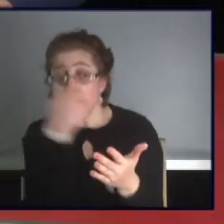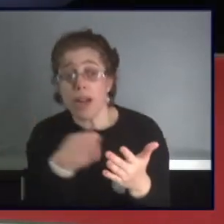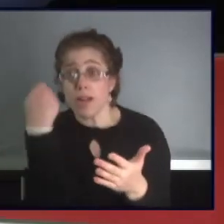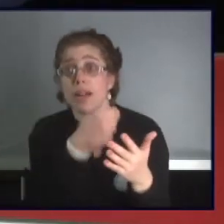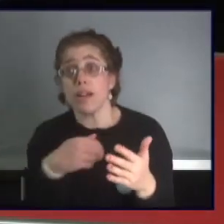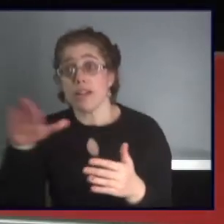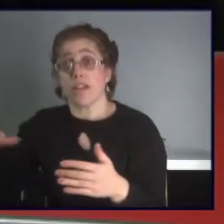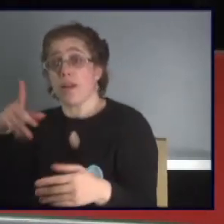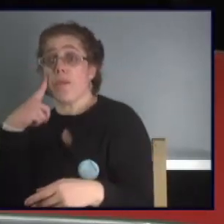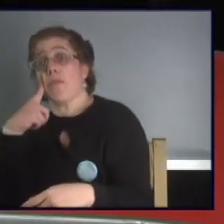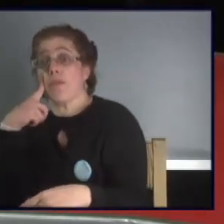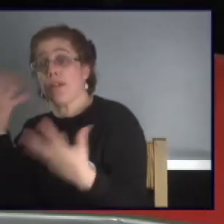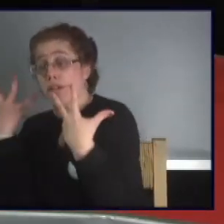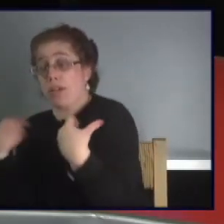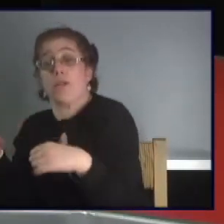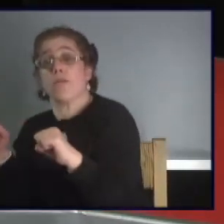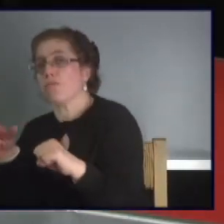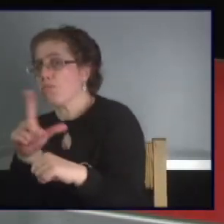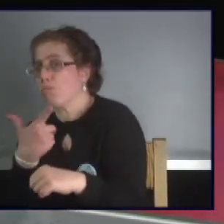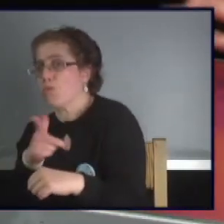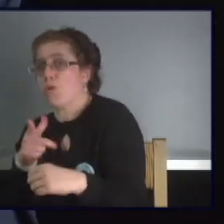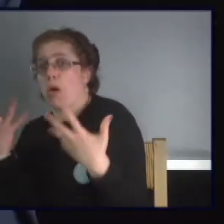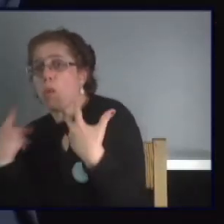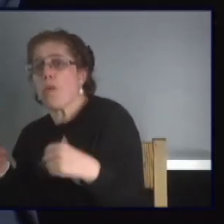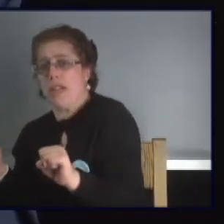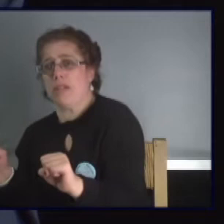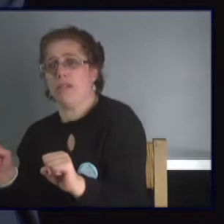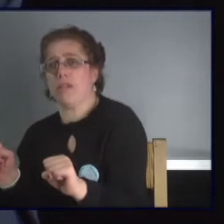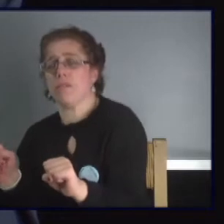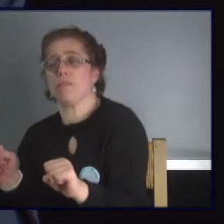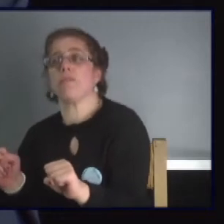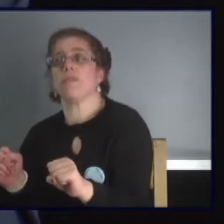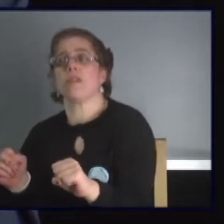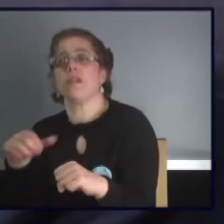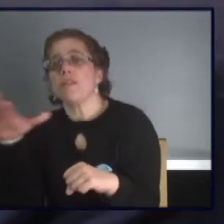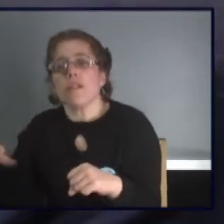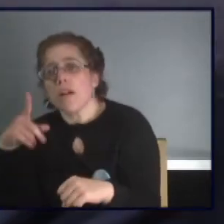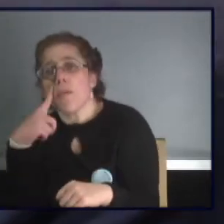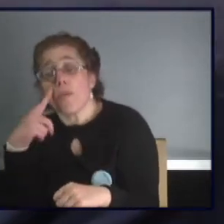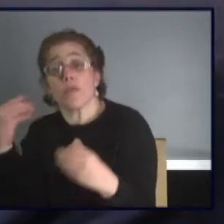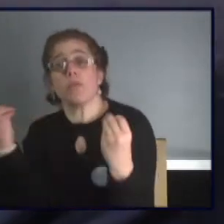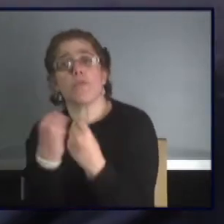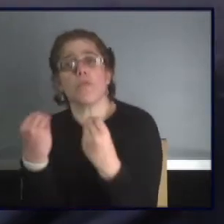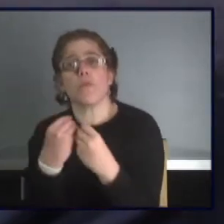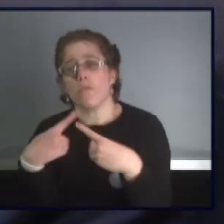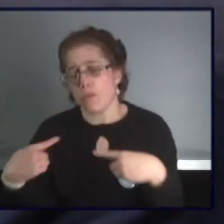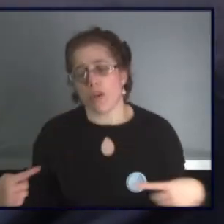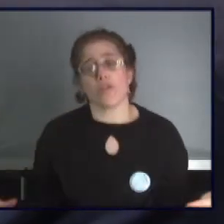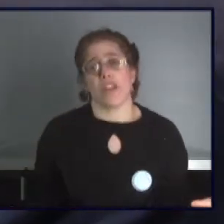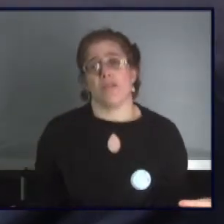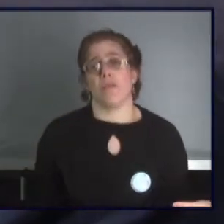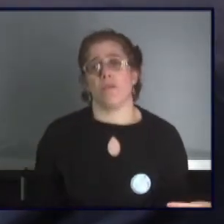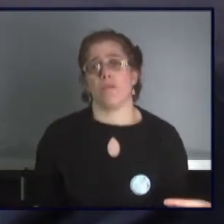municipio no se puede encontrar la vuelta para nuestro hospital al menos desde el municipio podemos hacer un montón de cosas pero no vamos a resolver